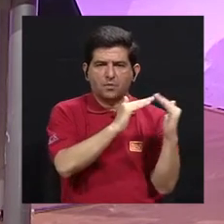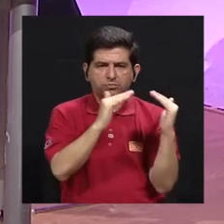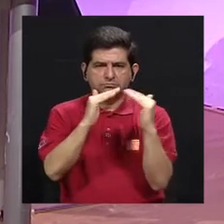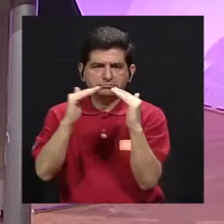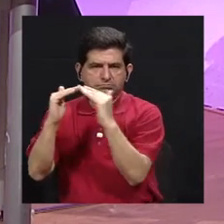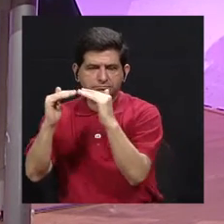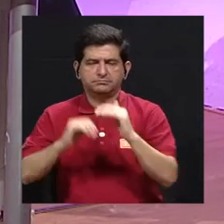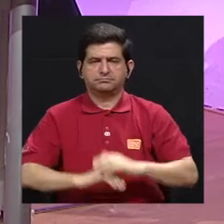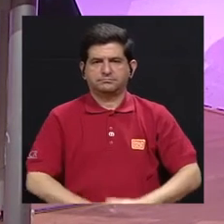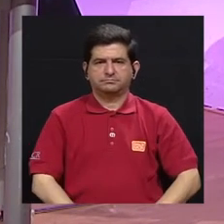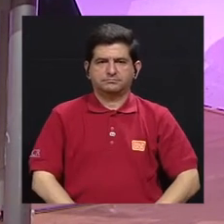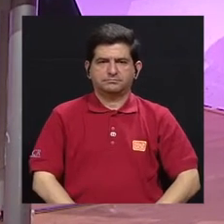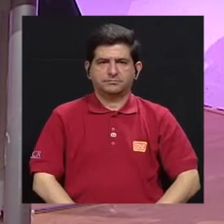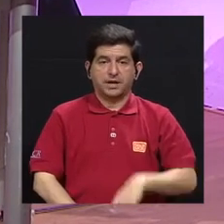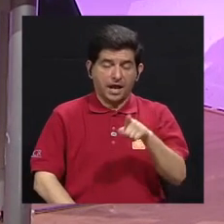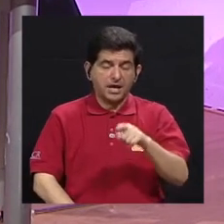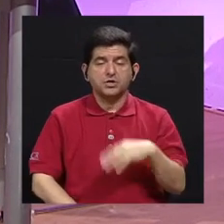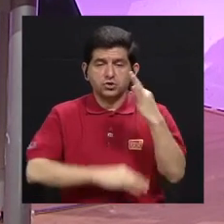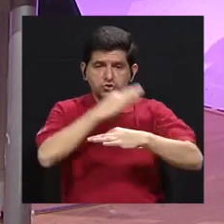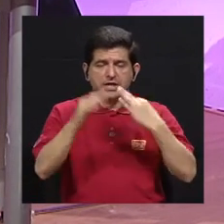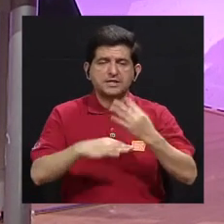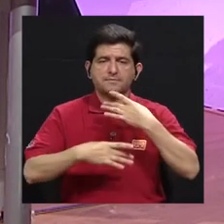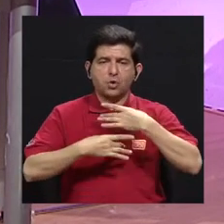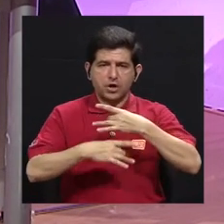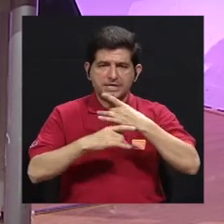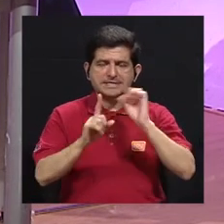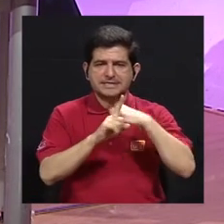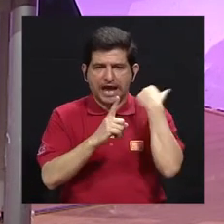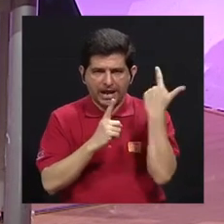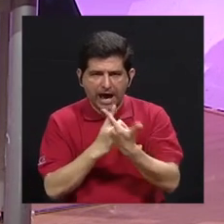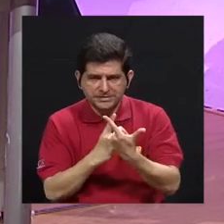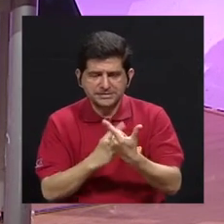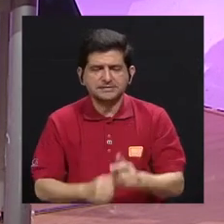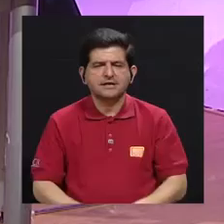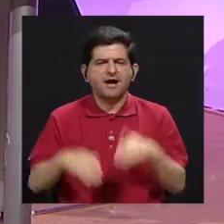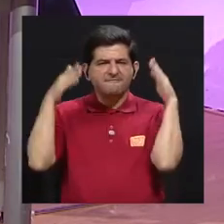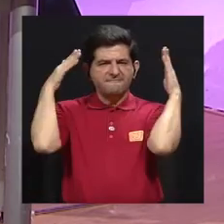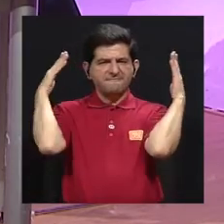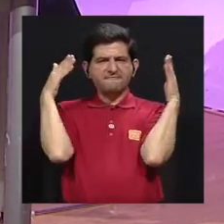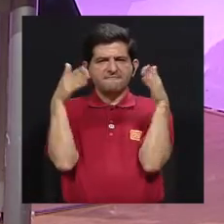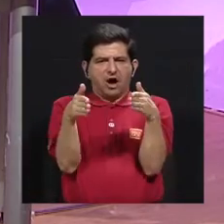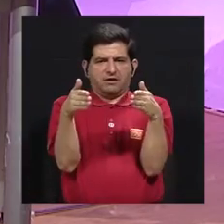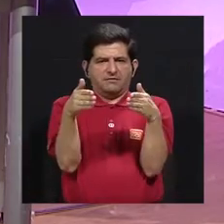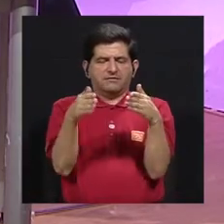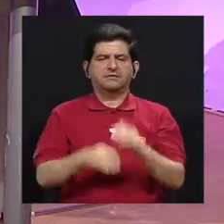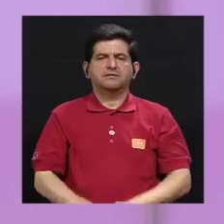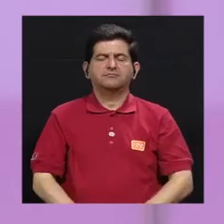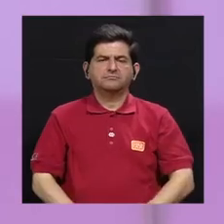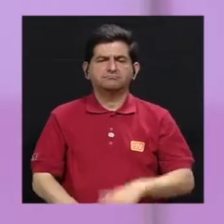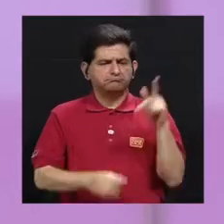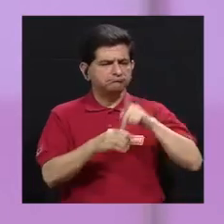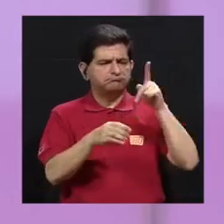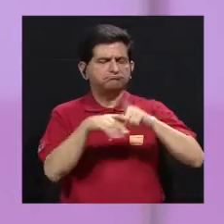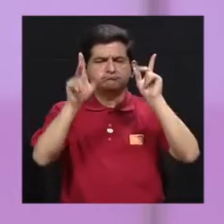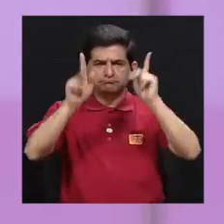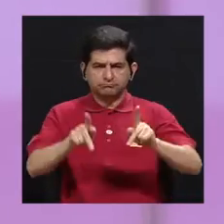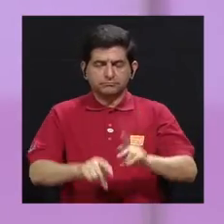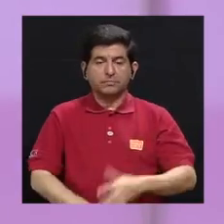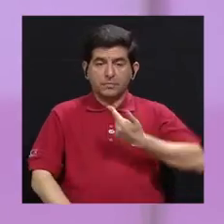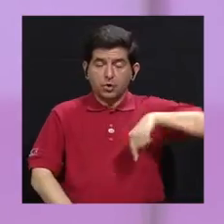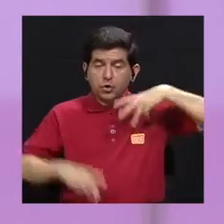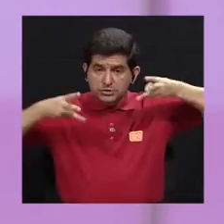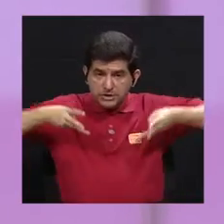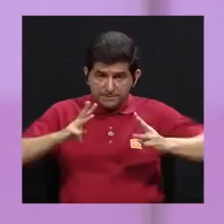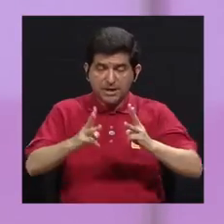habitacionales este de interés social con un enfoque muy participativo